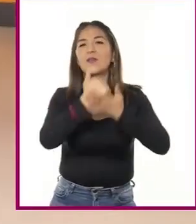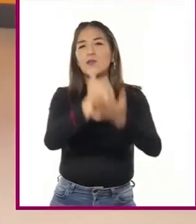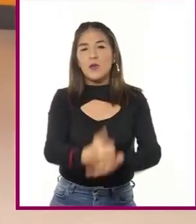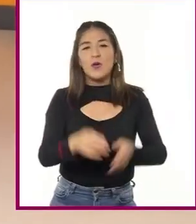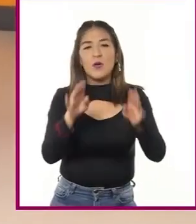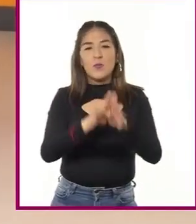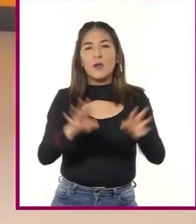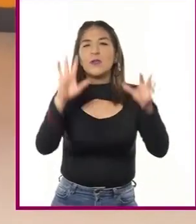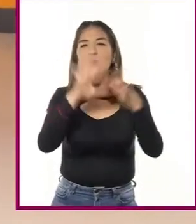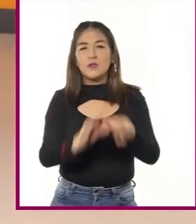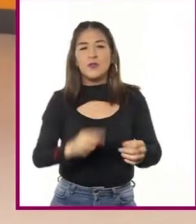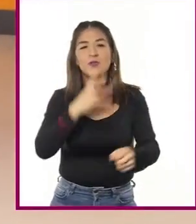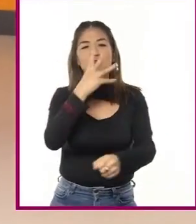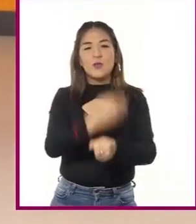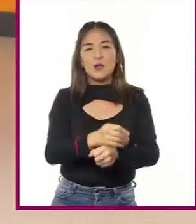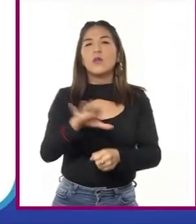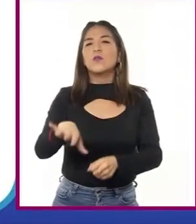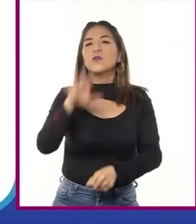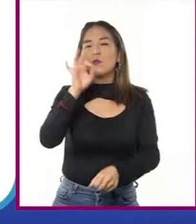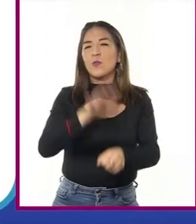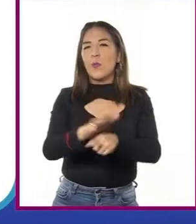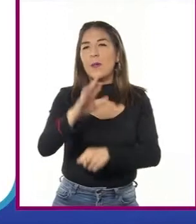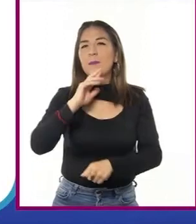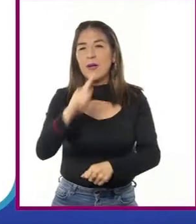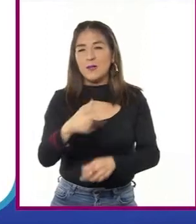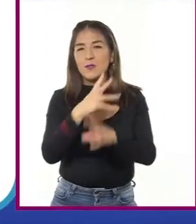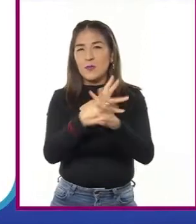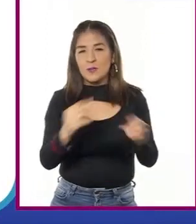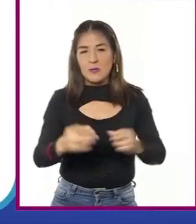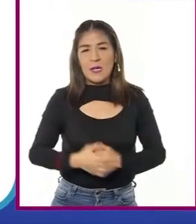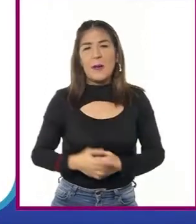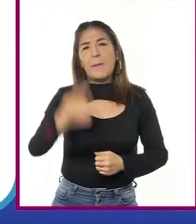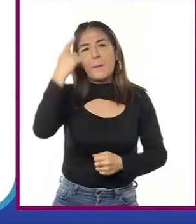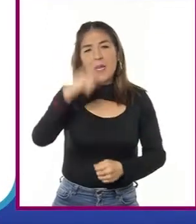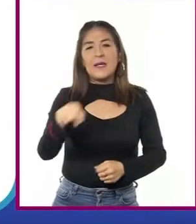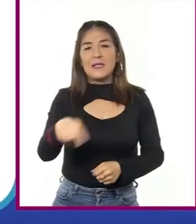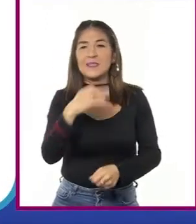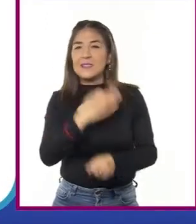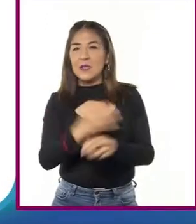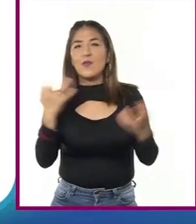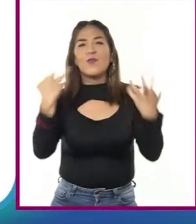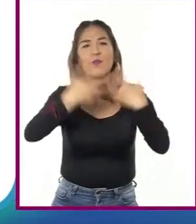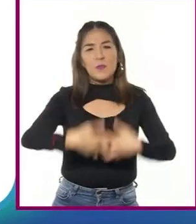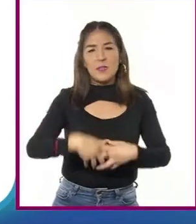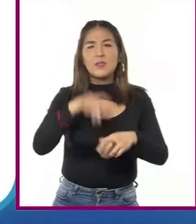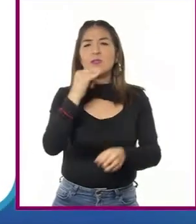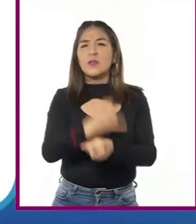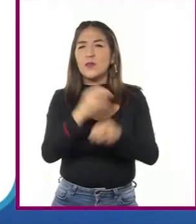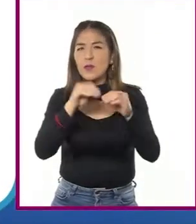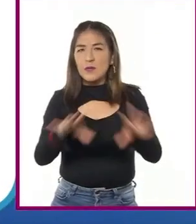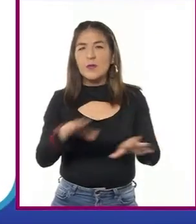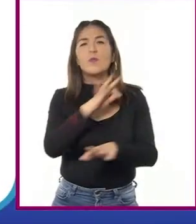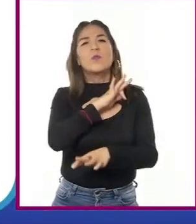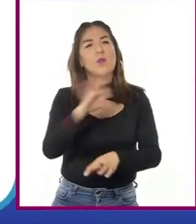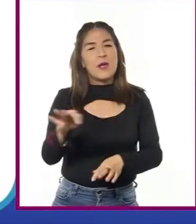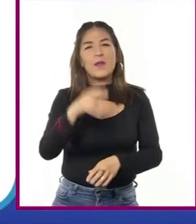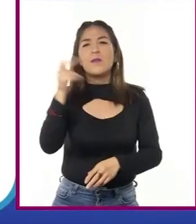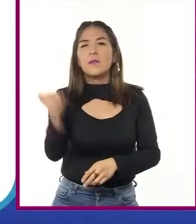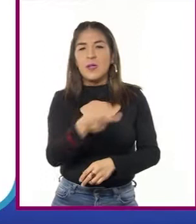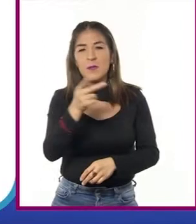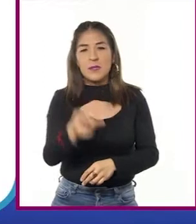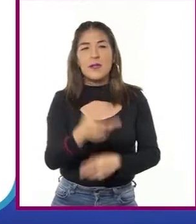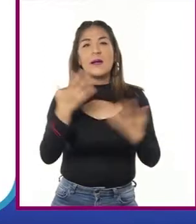plantear soluciones y elegir la mejor opción. Para poder emplear estas fuentes de información, debemos cuestionarnos